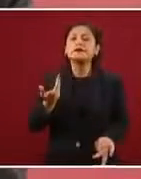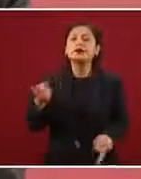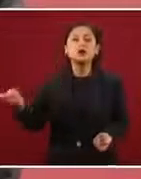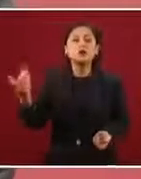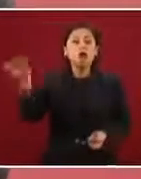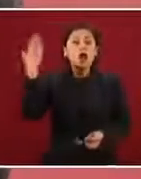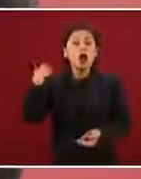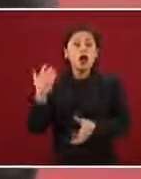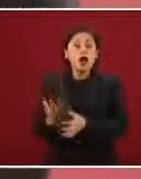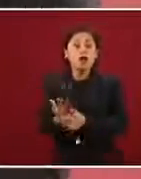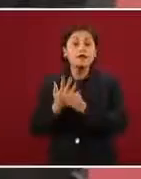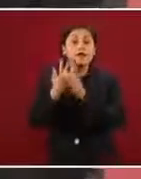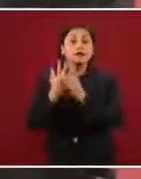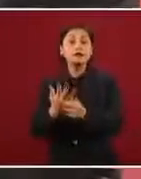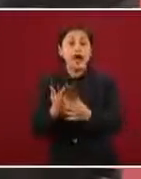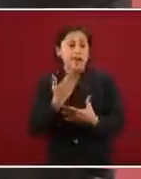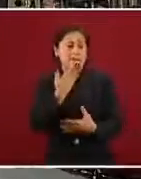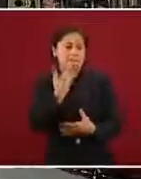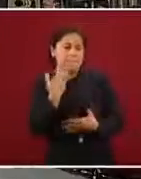¿Por qué aplaudieron?